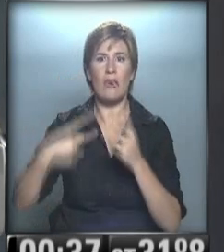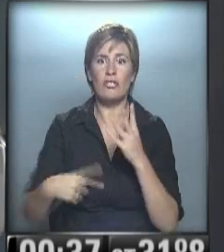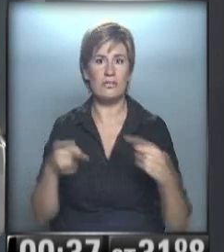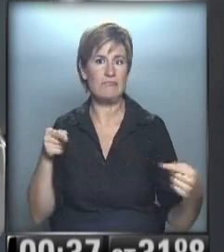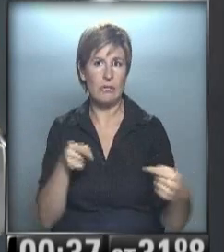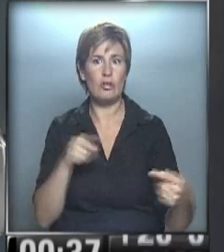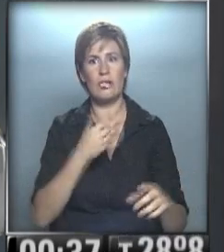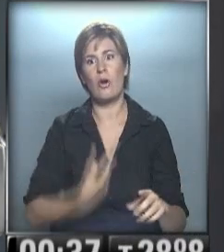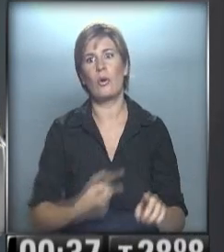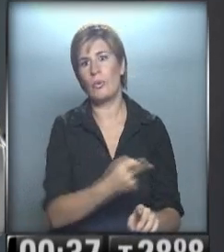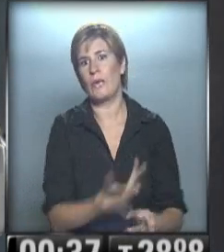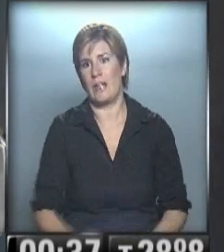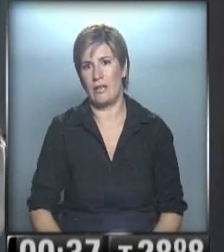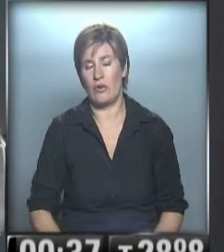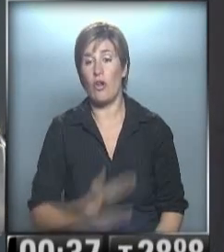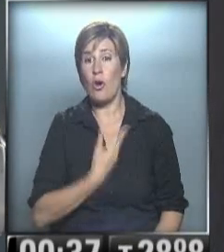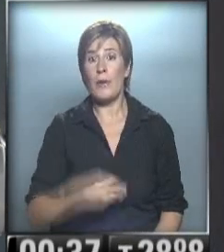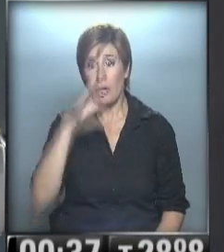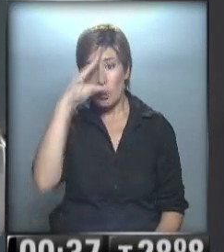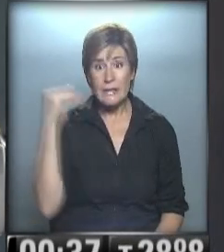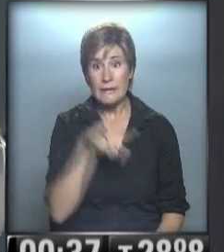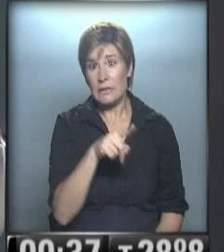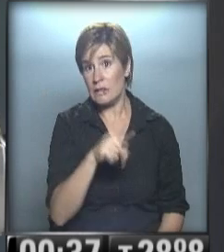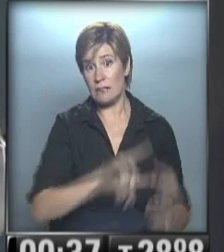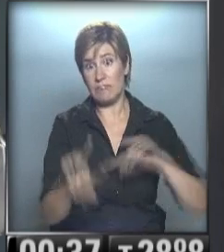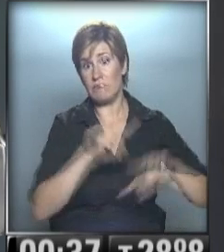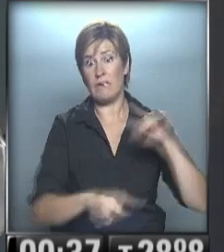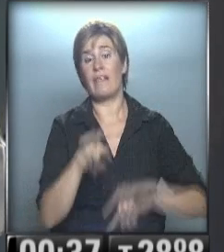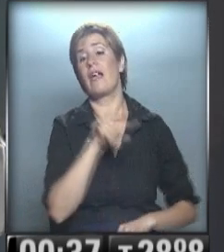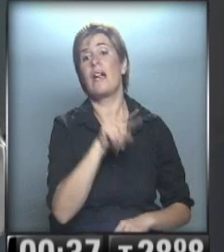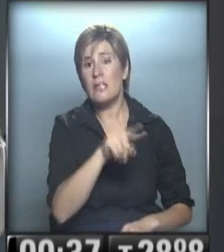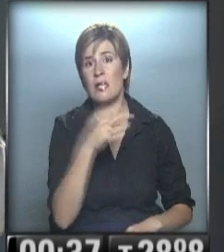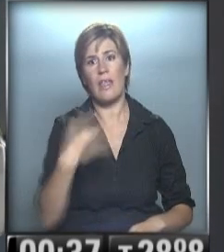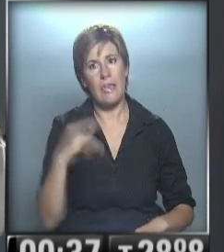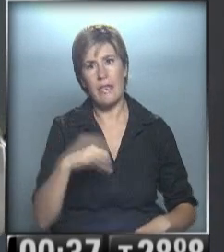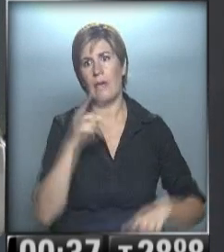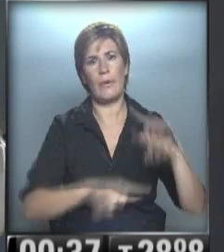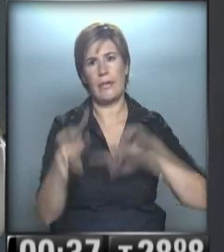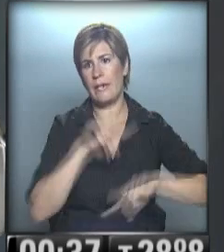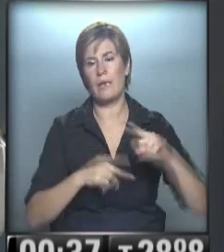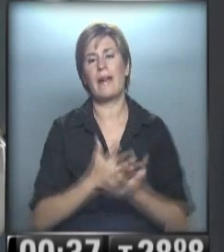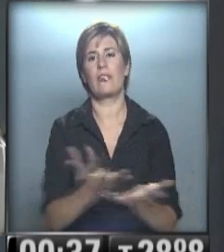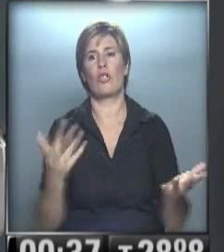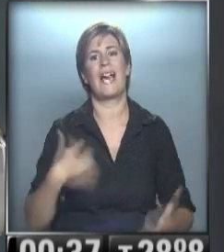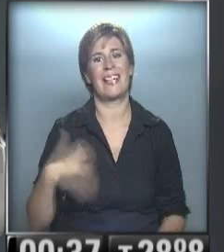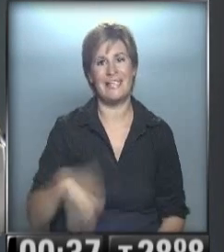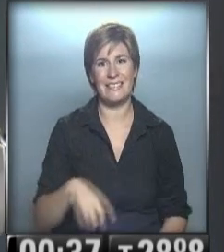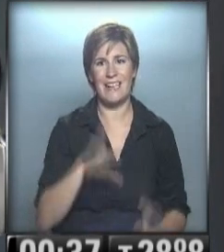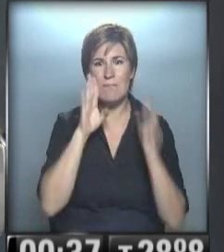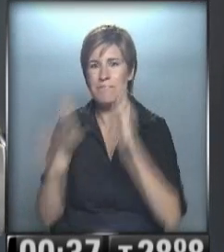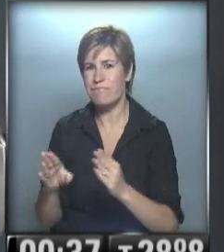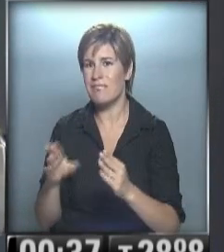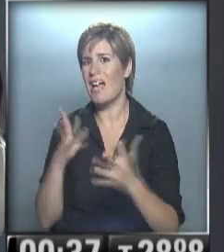en definitiva, la Presidenta de la Nación tiene una decisión política, que es gobernar para el pueblo y no para determinado tipo de intereses. Y esa es la